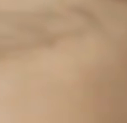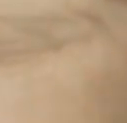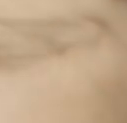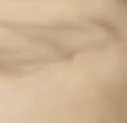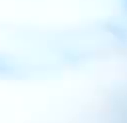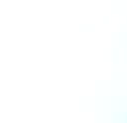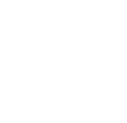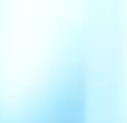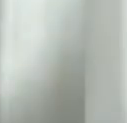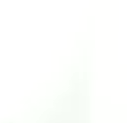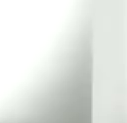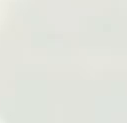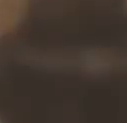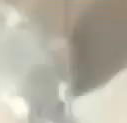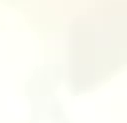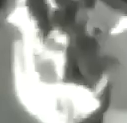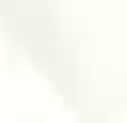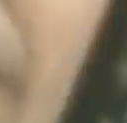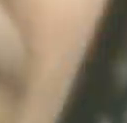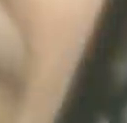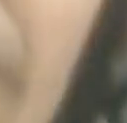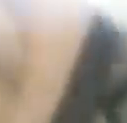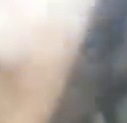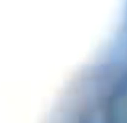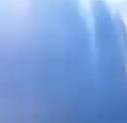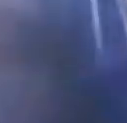¡Viva la patria!